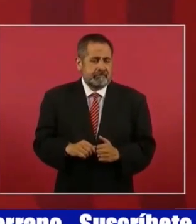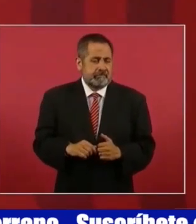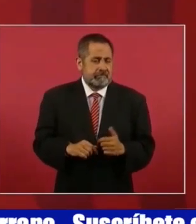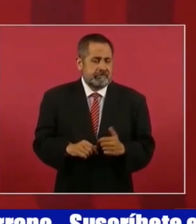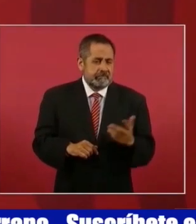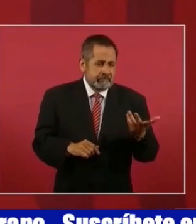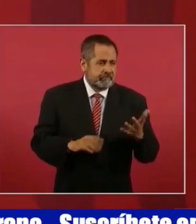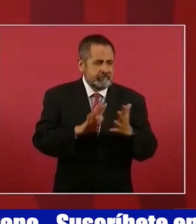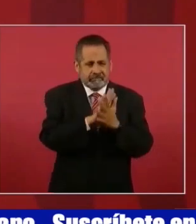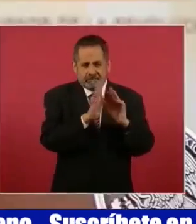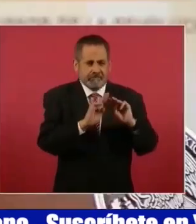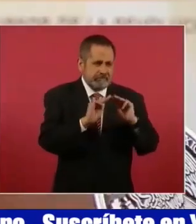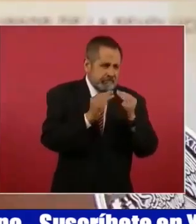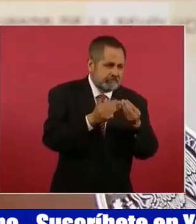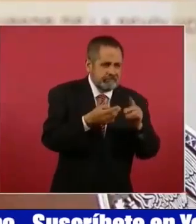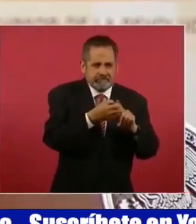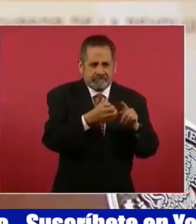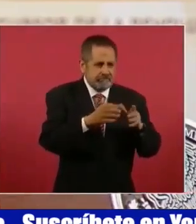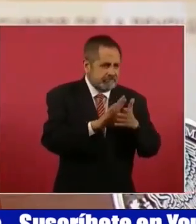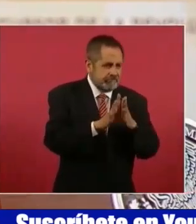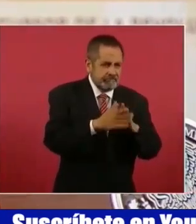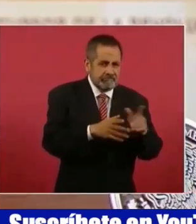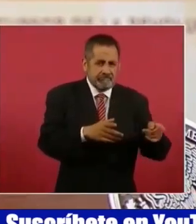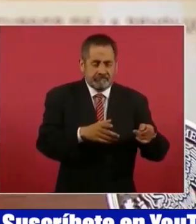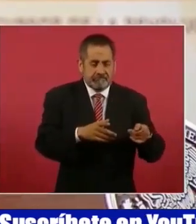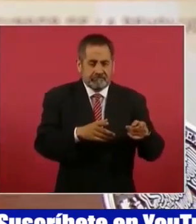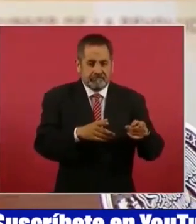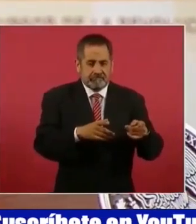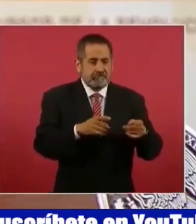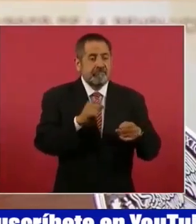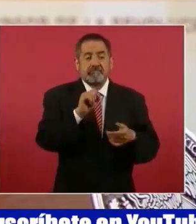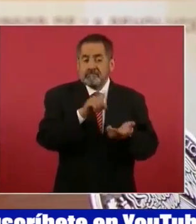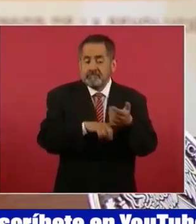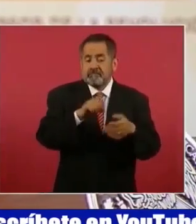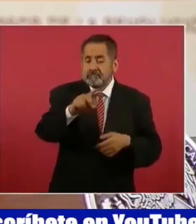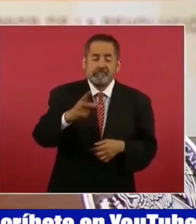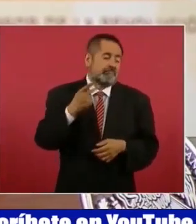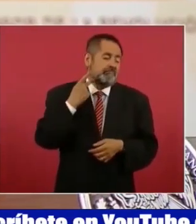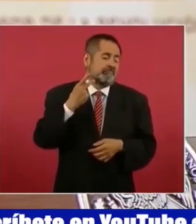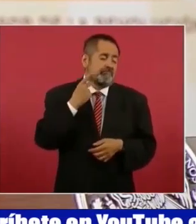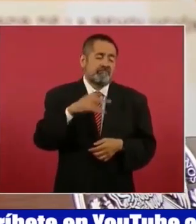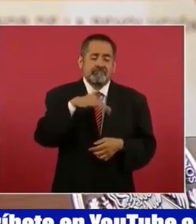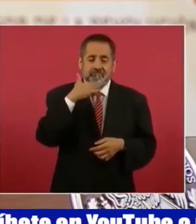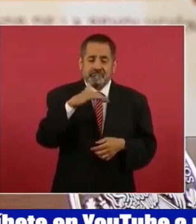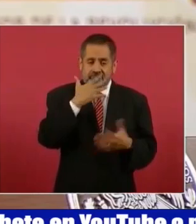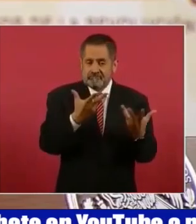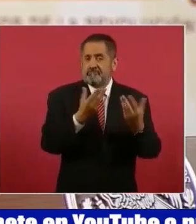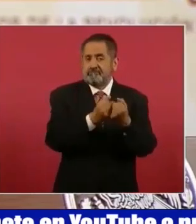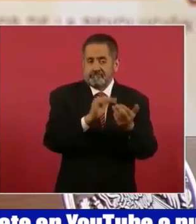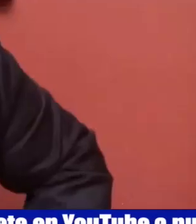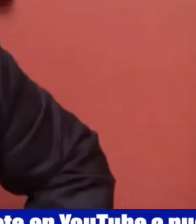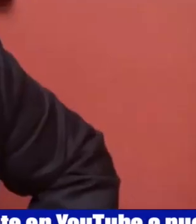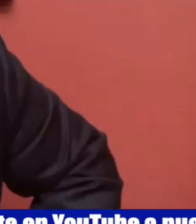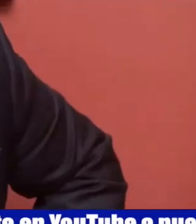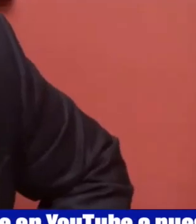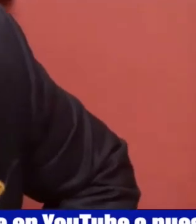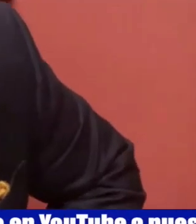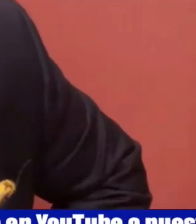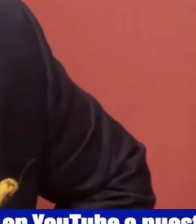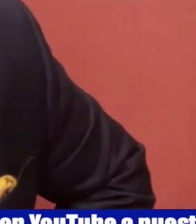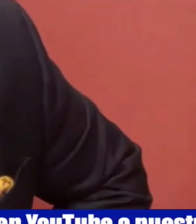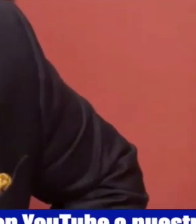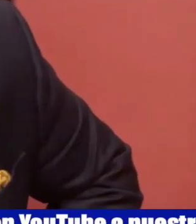a la delincuencia organizada y a la delincuencia de cuello blanco. Los llama vulgares